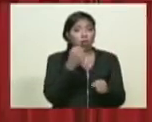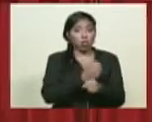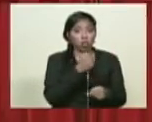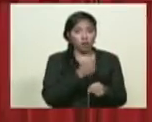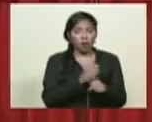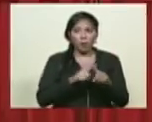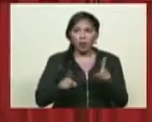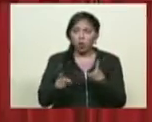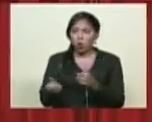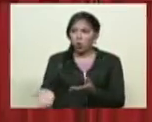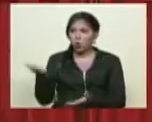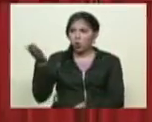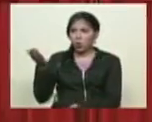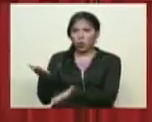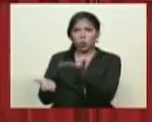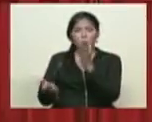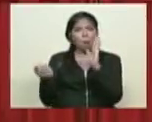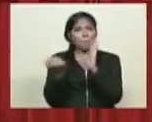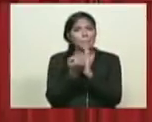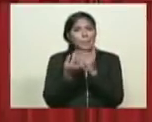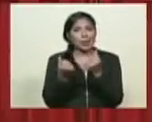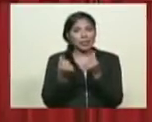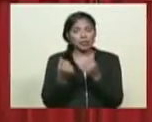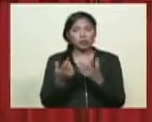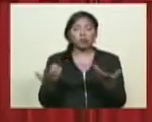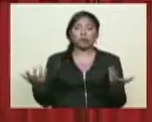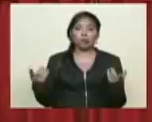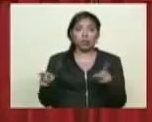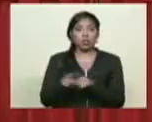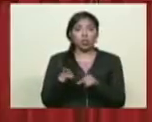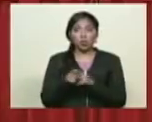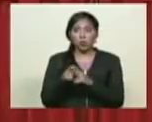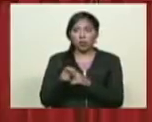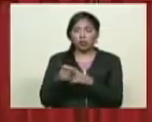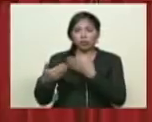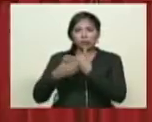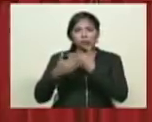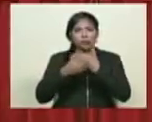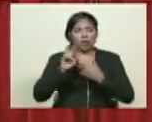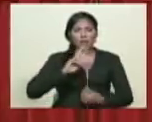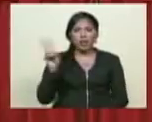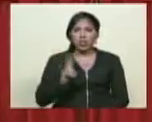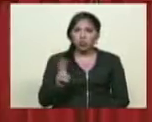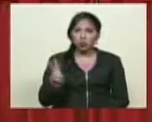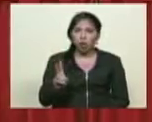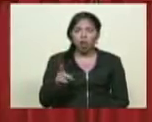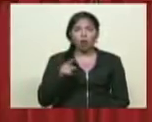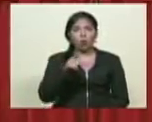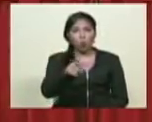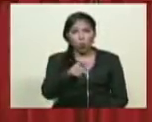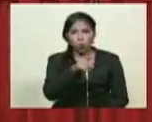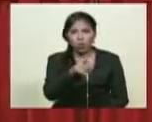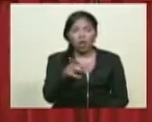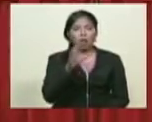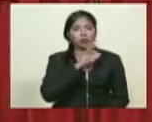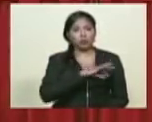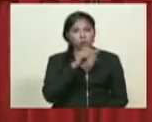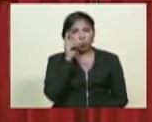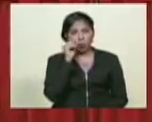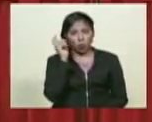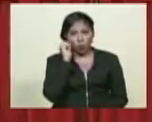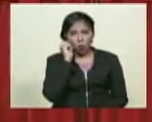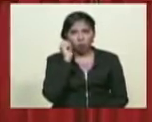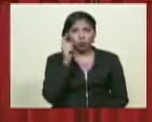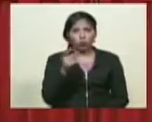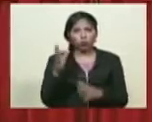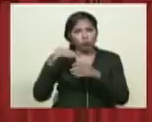aumentando. Lo que hay es una guerra contra Venezuela. Y ojalá lo entendiéramos todo. Y usted, señor, señora, sector clase media que está en su